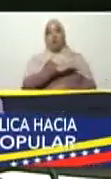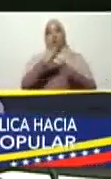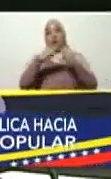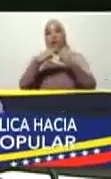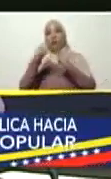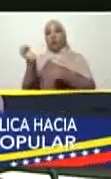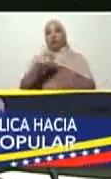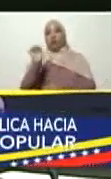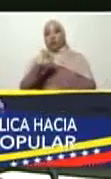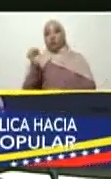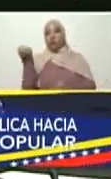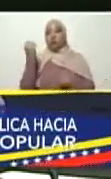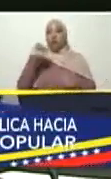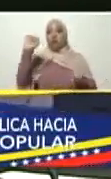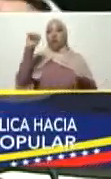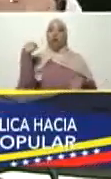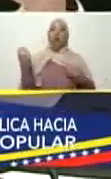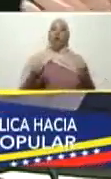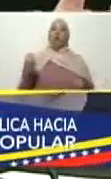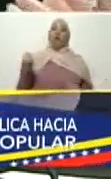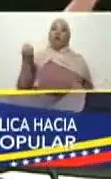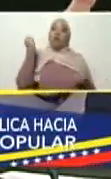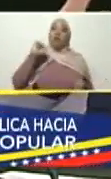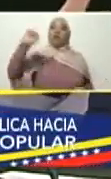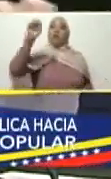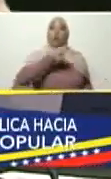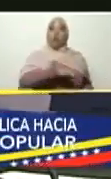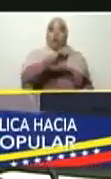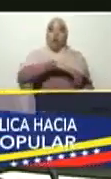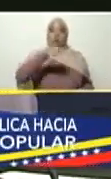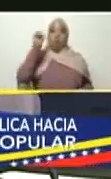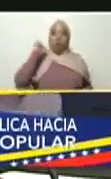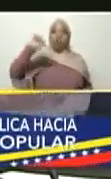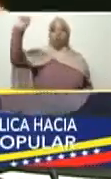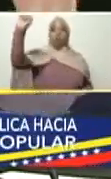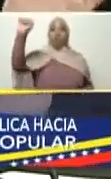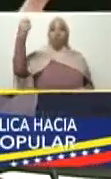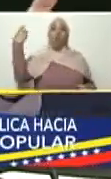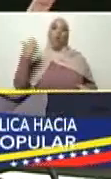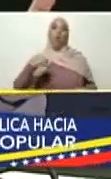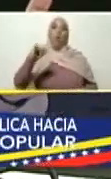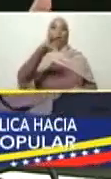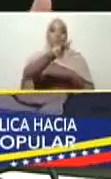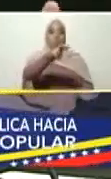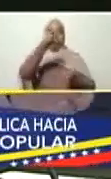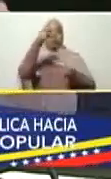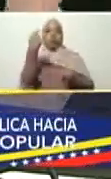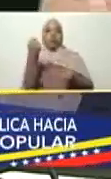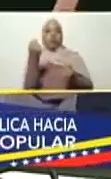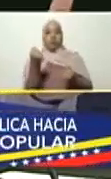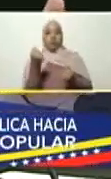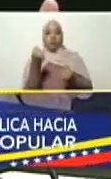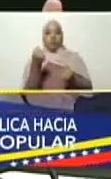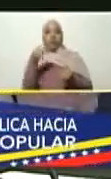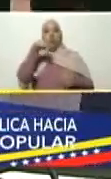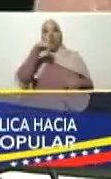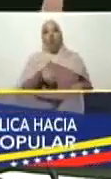del socialismo, a fin de cuentas. El tema del valor, es el salario. ¿Cómo se puede